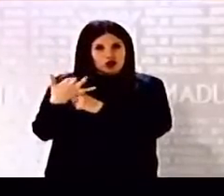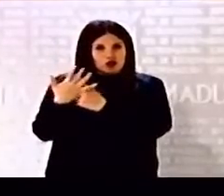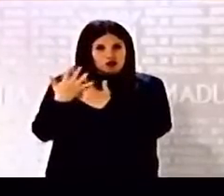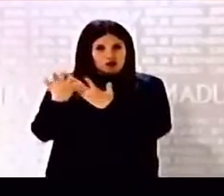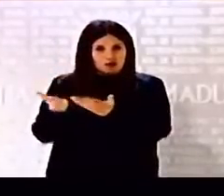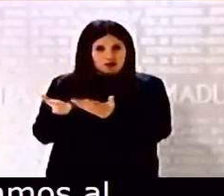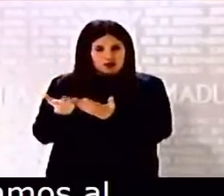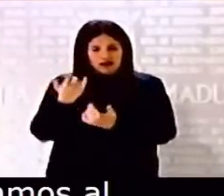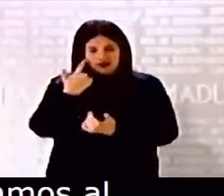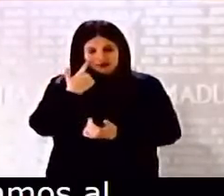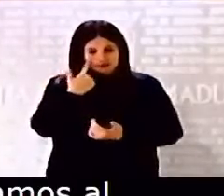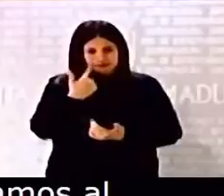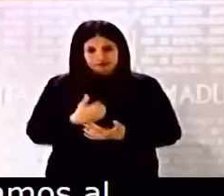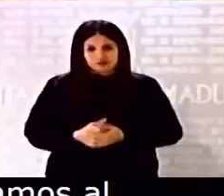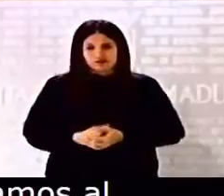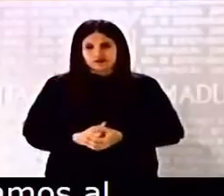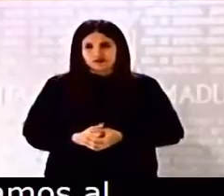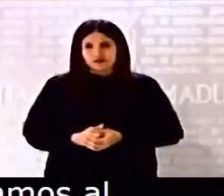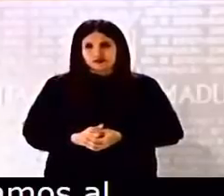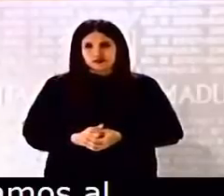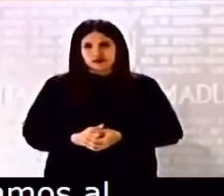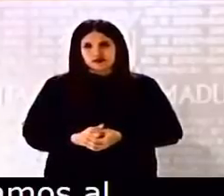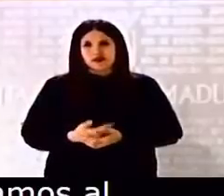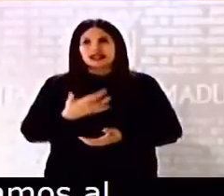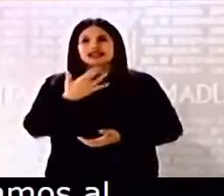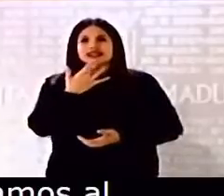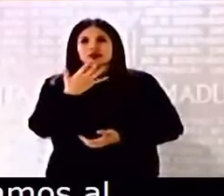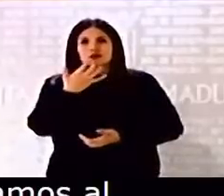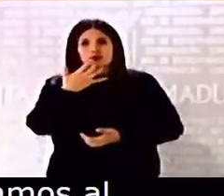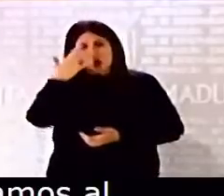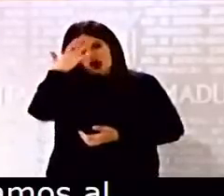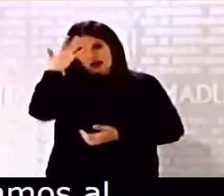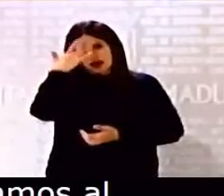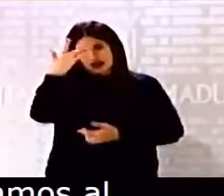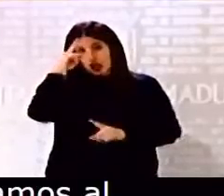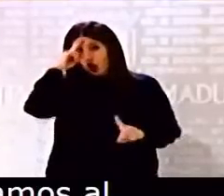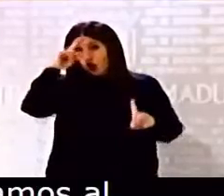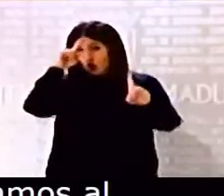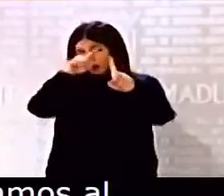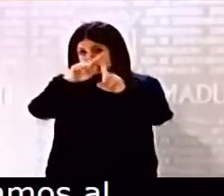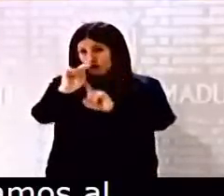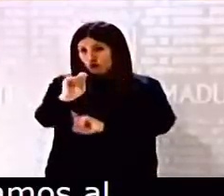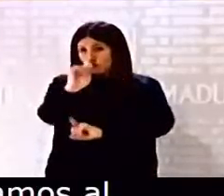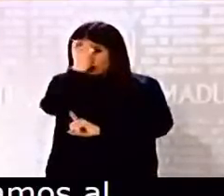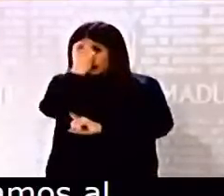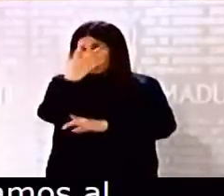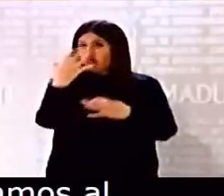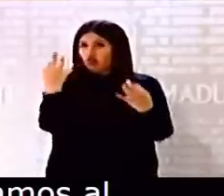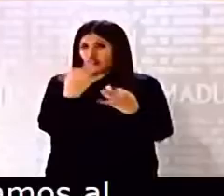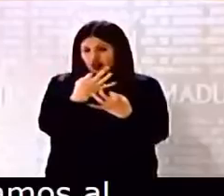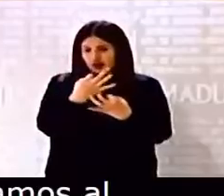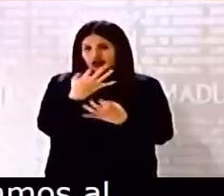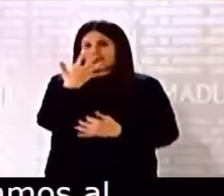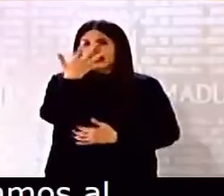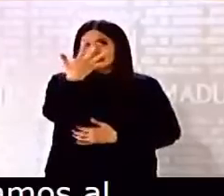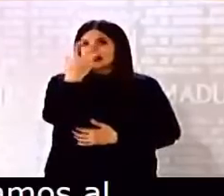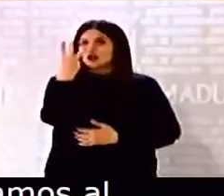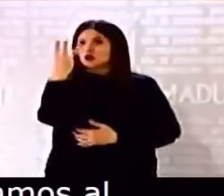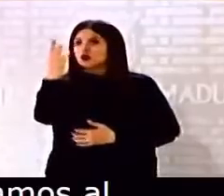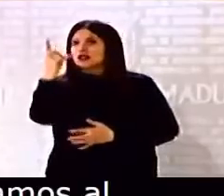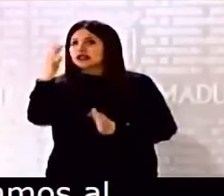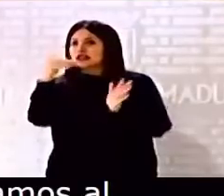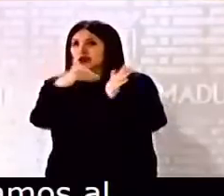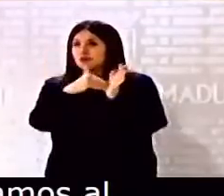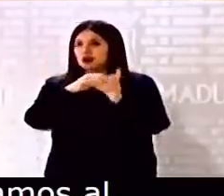es decir, si tenemos que vacunar para llegar al objetivo que le estoy diciendo, a 530.000